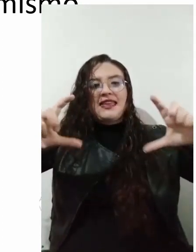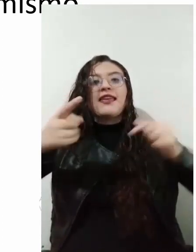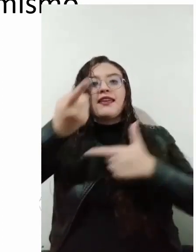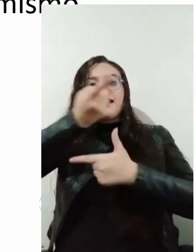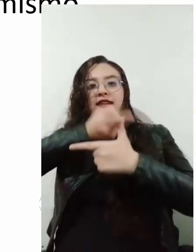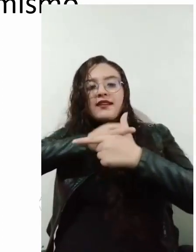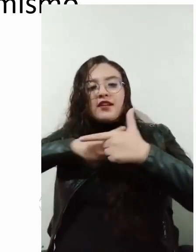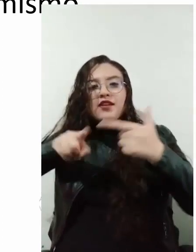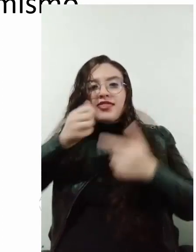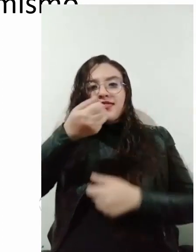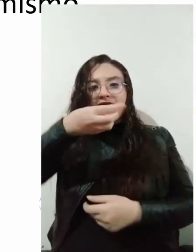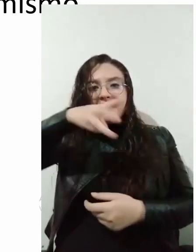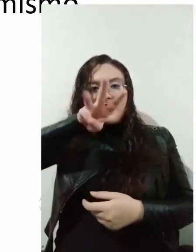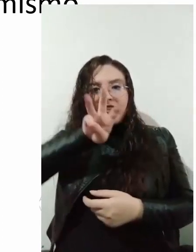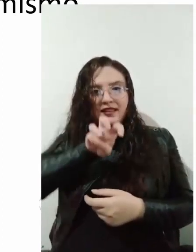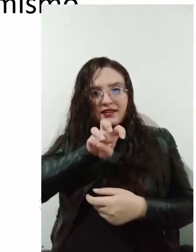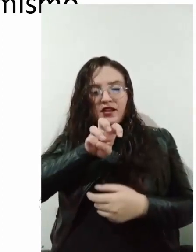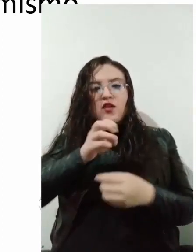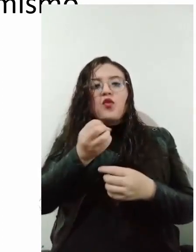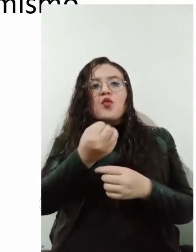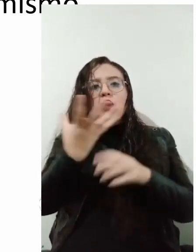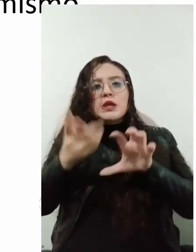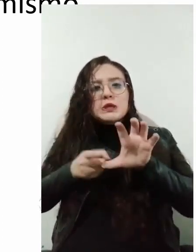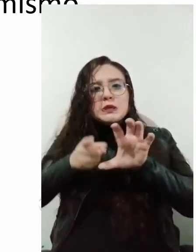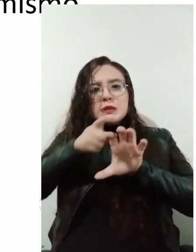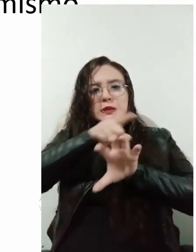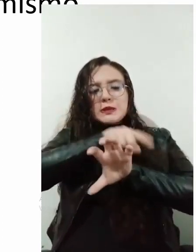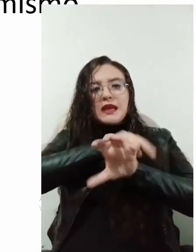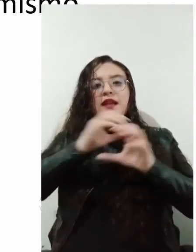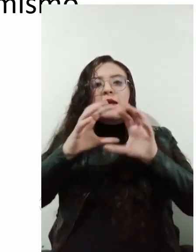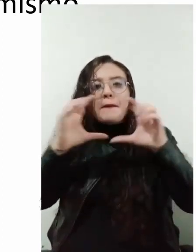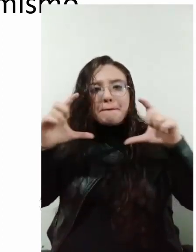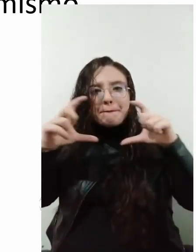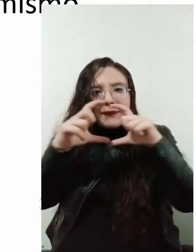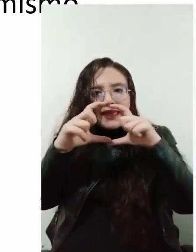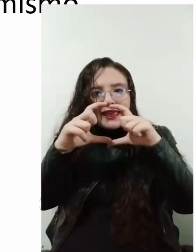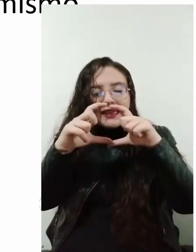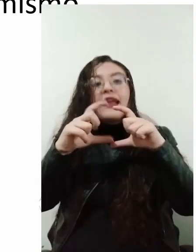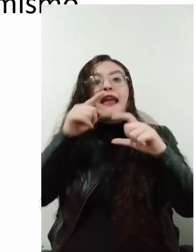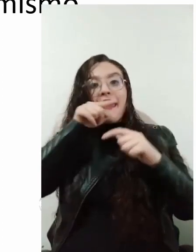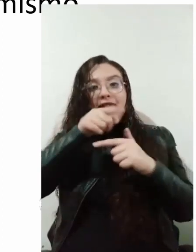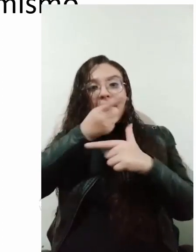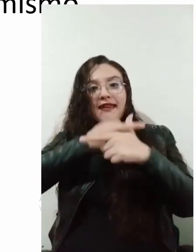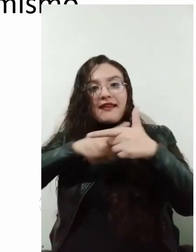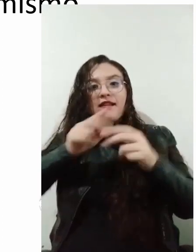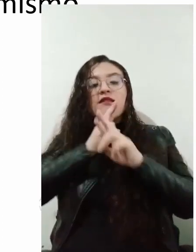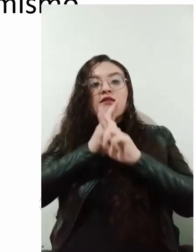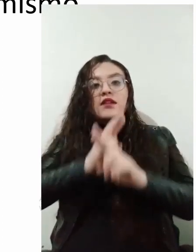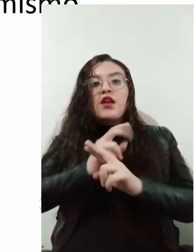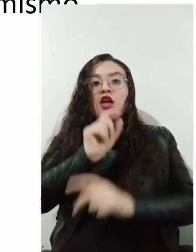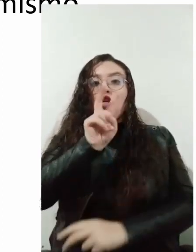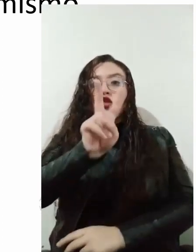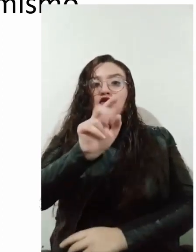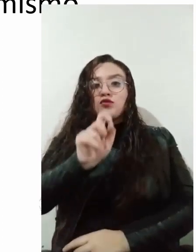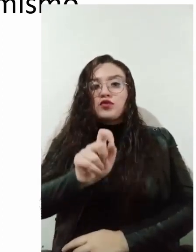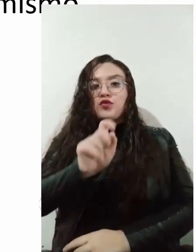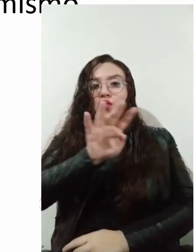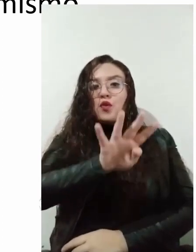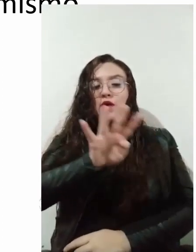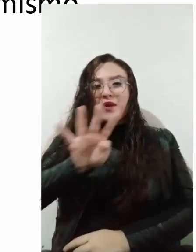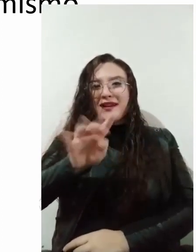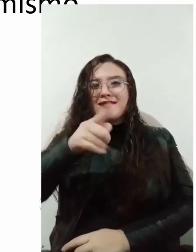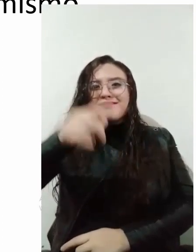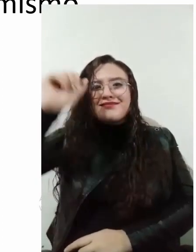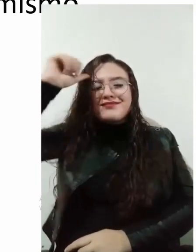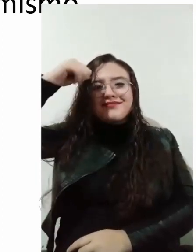la cantidad de dientes del piñón grande, dividido entre 18, que es la cantidad de dientes del piñón pequeño. Esa división